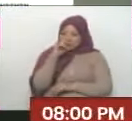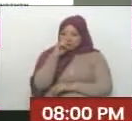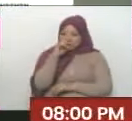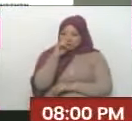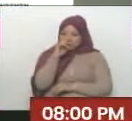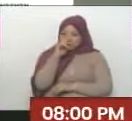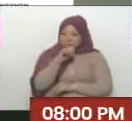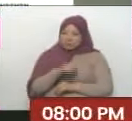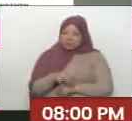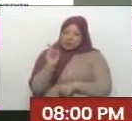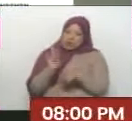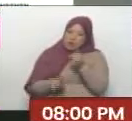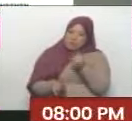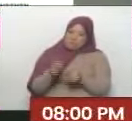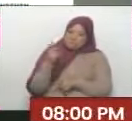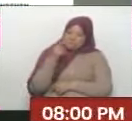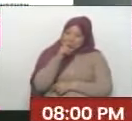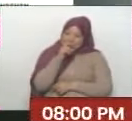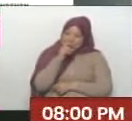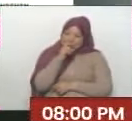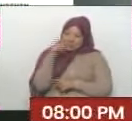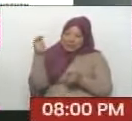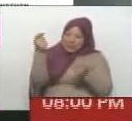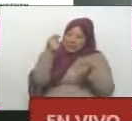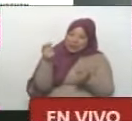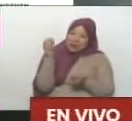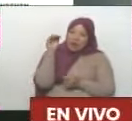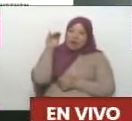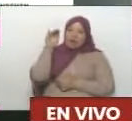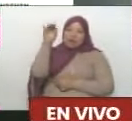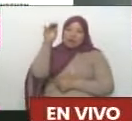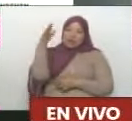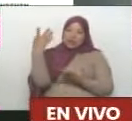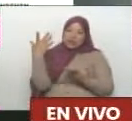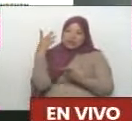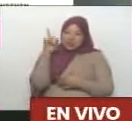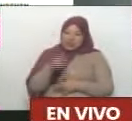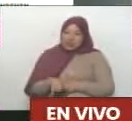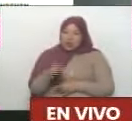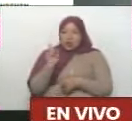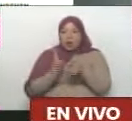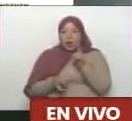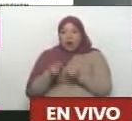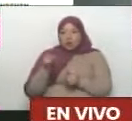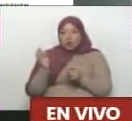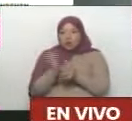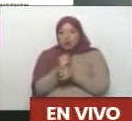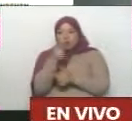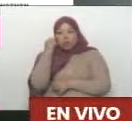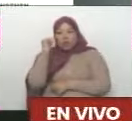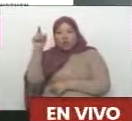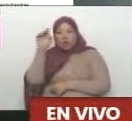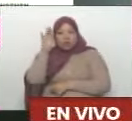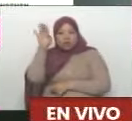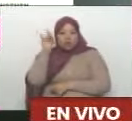Yo también le meto algunas cosas para adivinar el futuro. ¿Oíste? Yo también adivino algunas cosas del futuro.